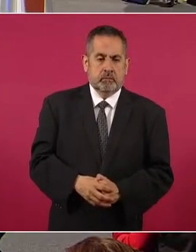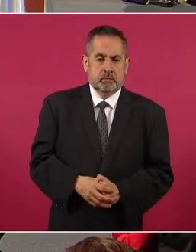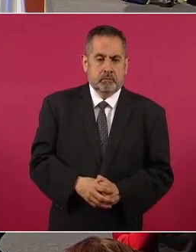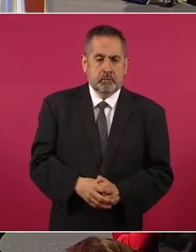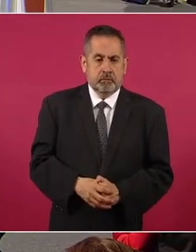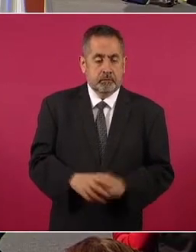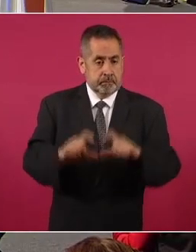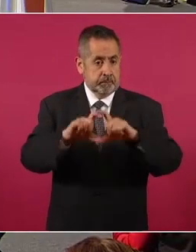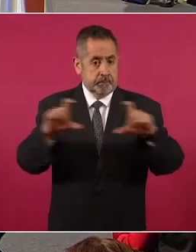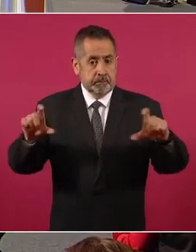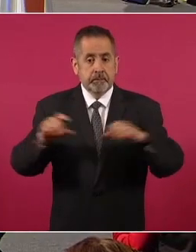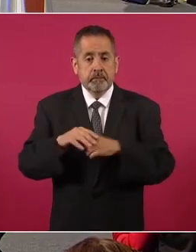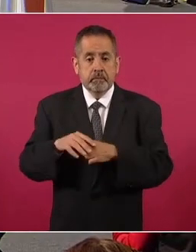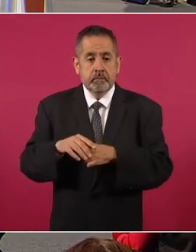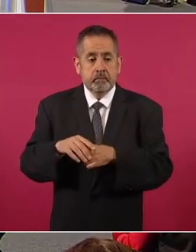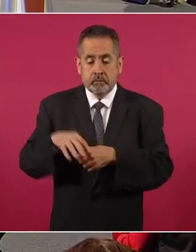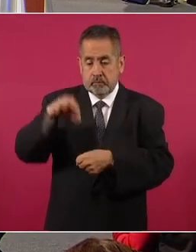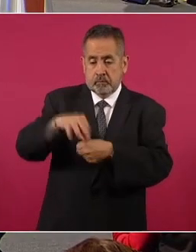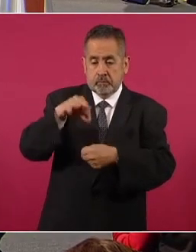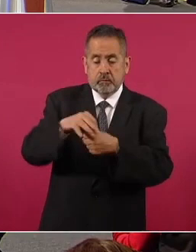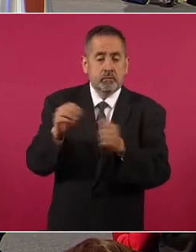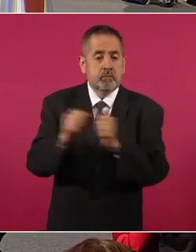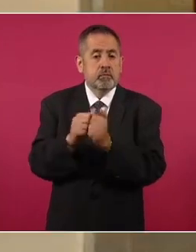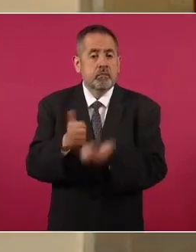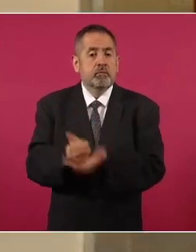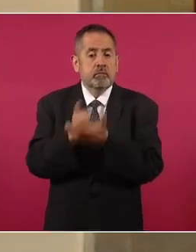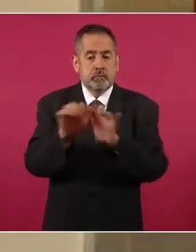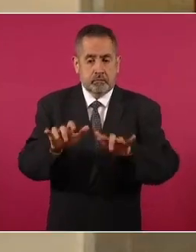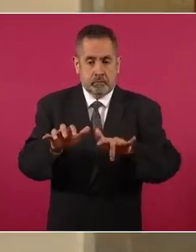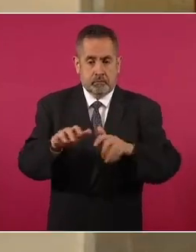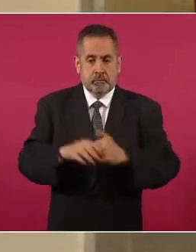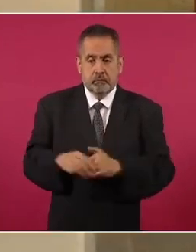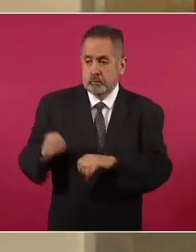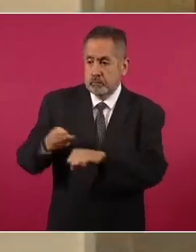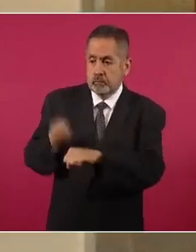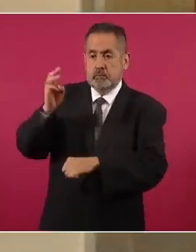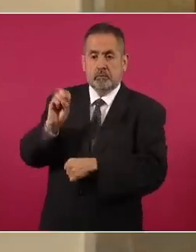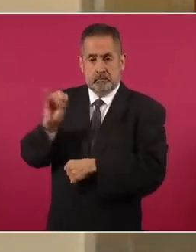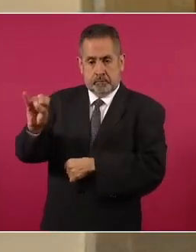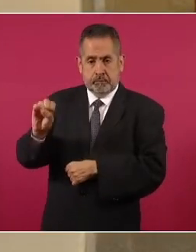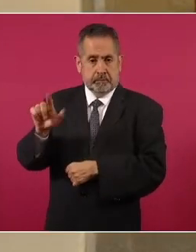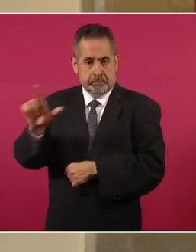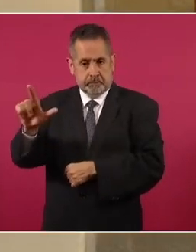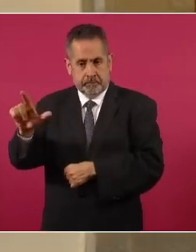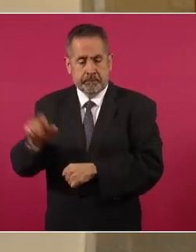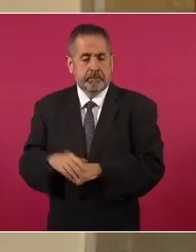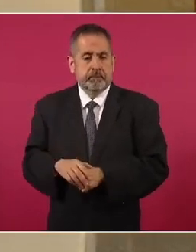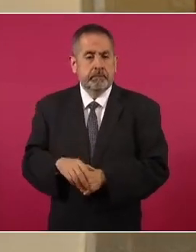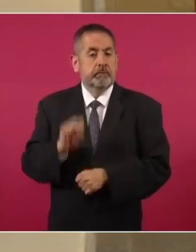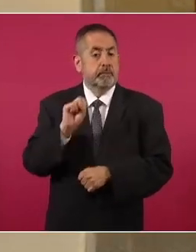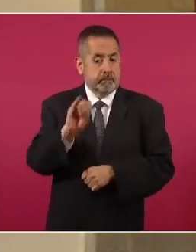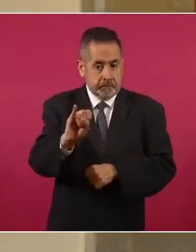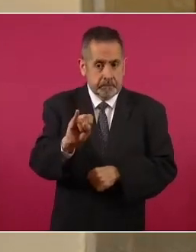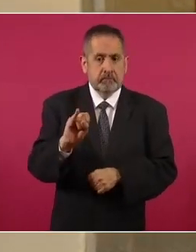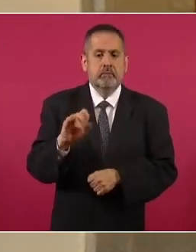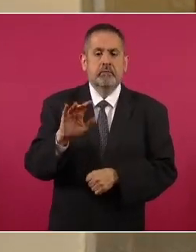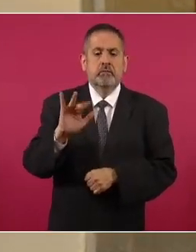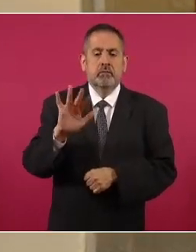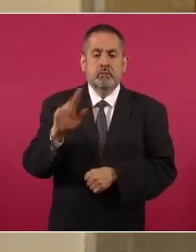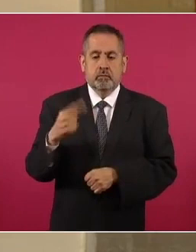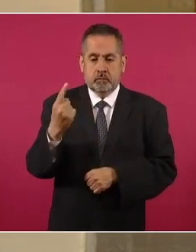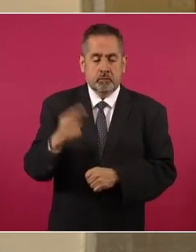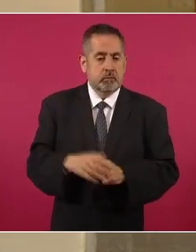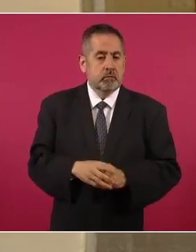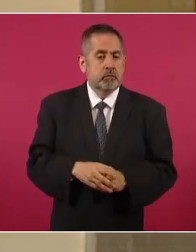ampliar el uso del voto electrónico, muy a favor 17, a favor 51,